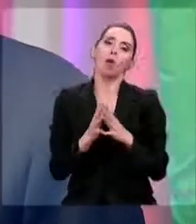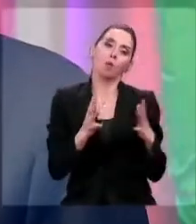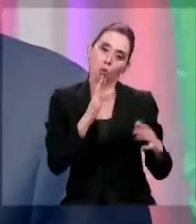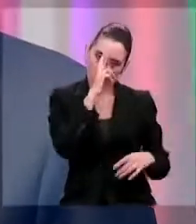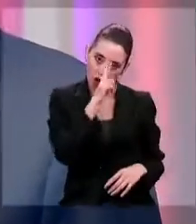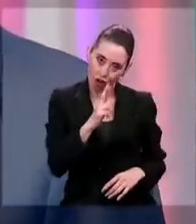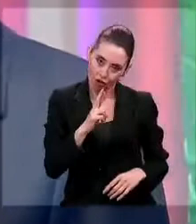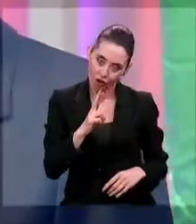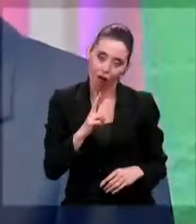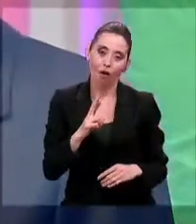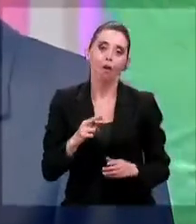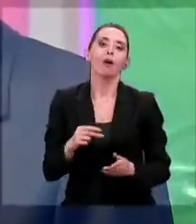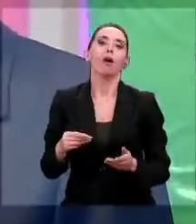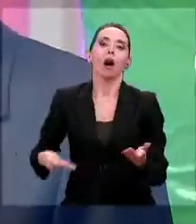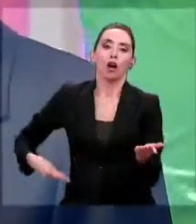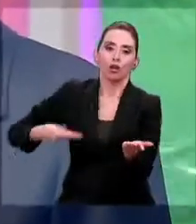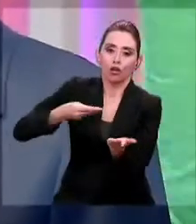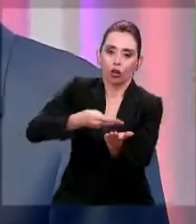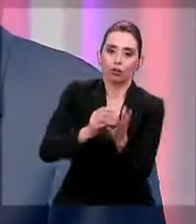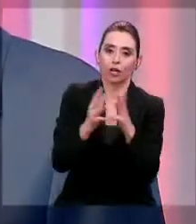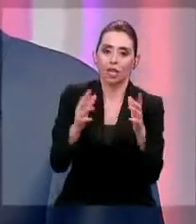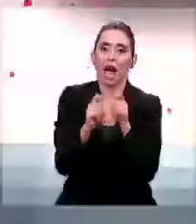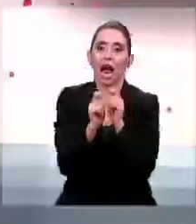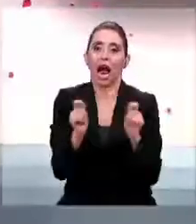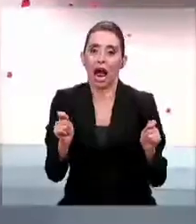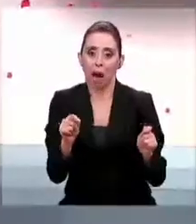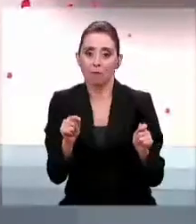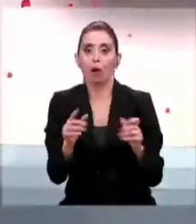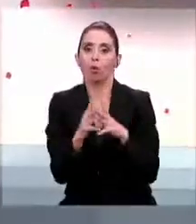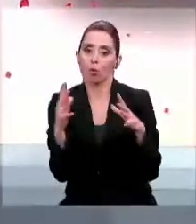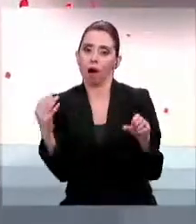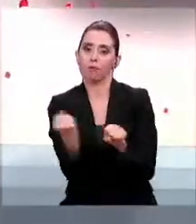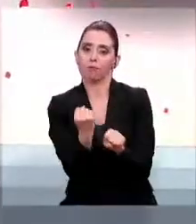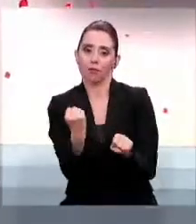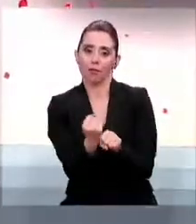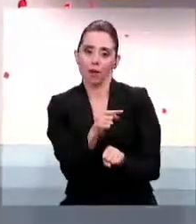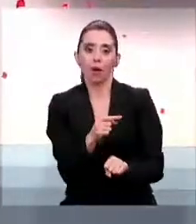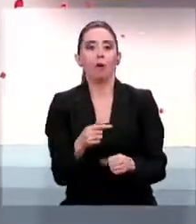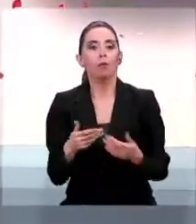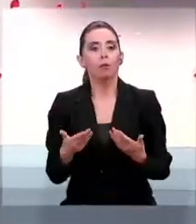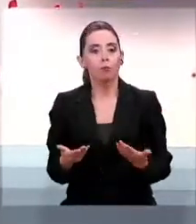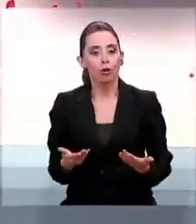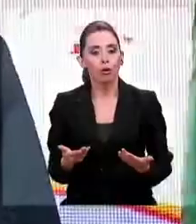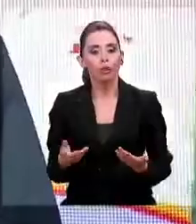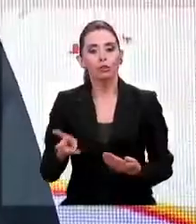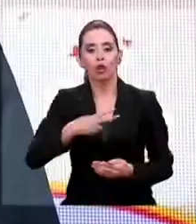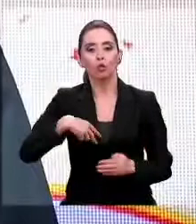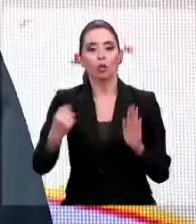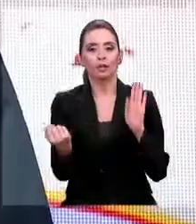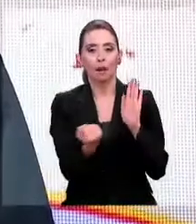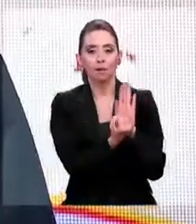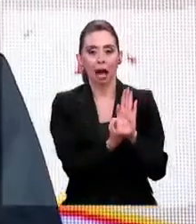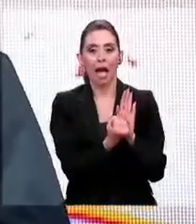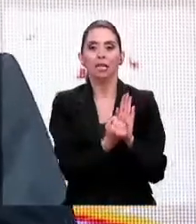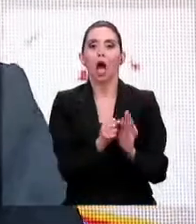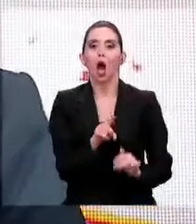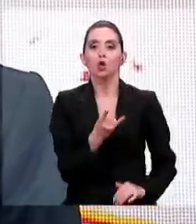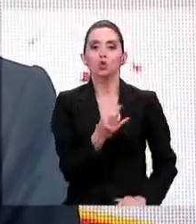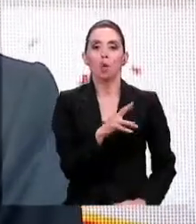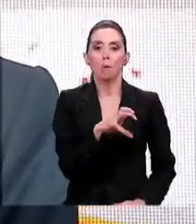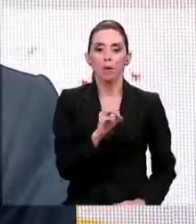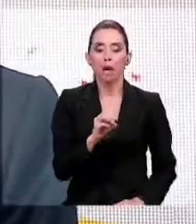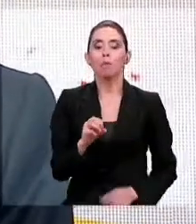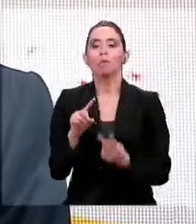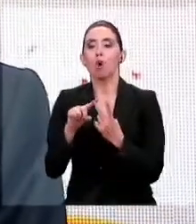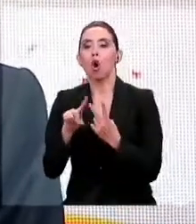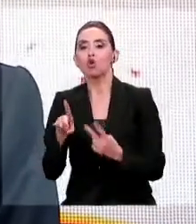poder contribuir a esta inmensa campaña y a esta tremenda obra. Por eso que con nuestras marcas Supremo y